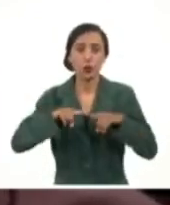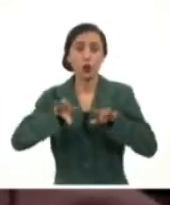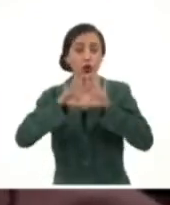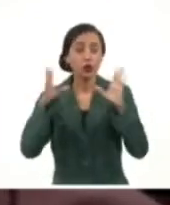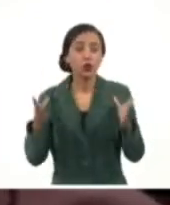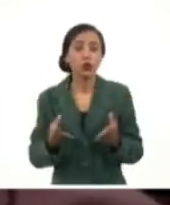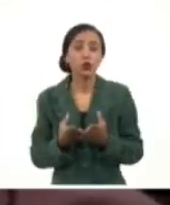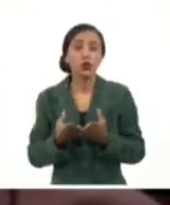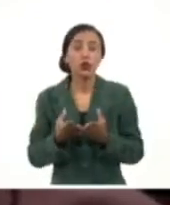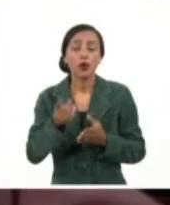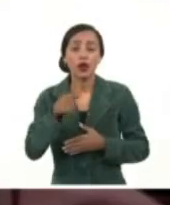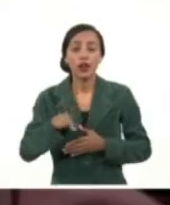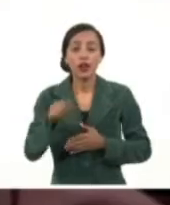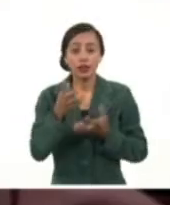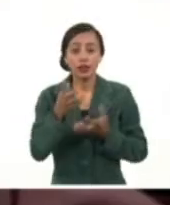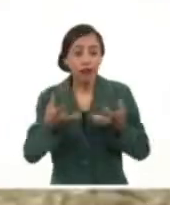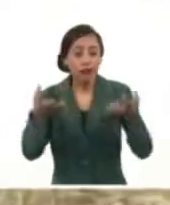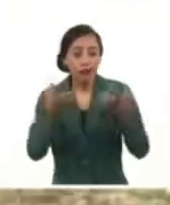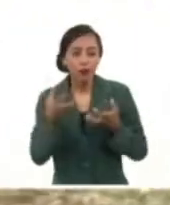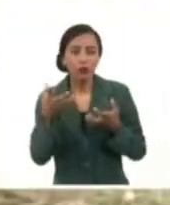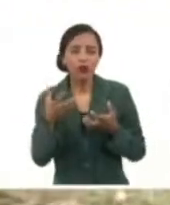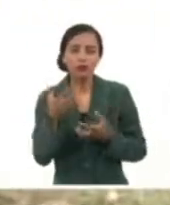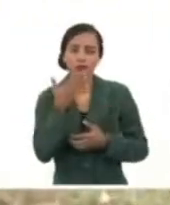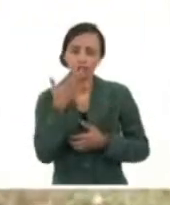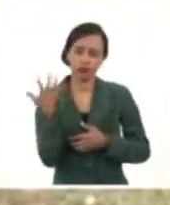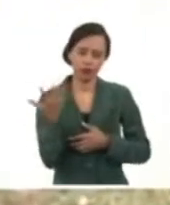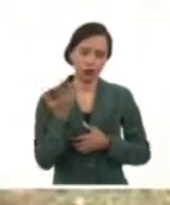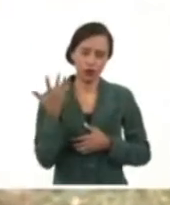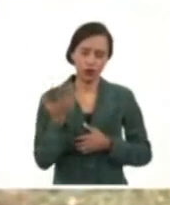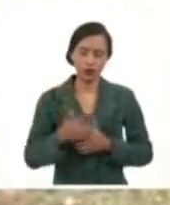frutas son totalmente ecológicas. ¡Ah!